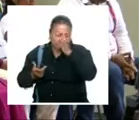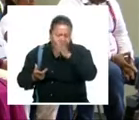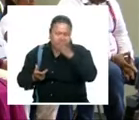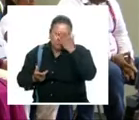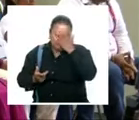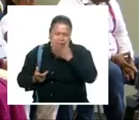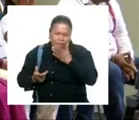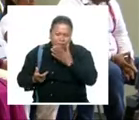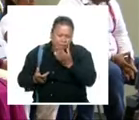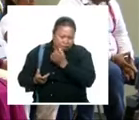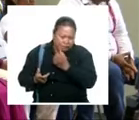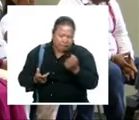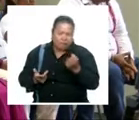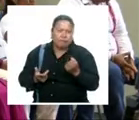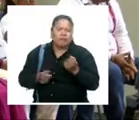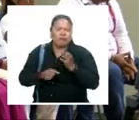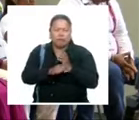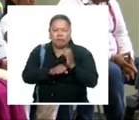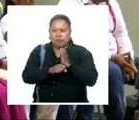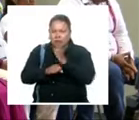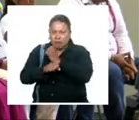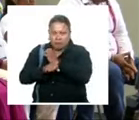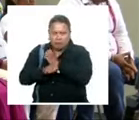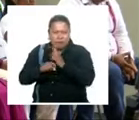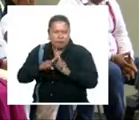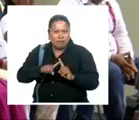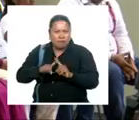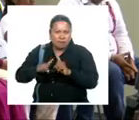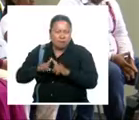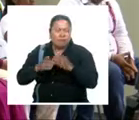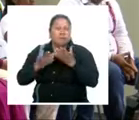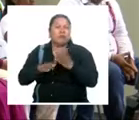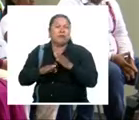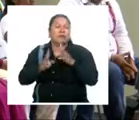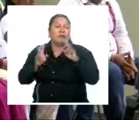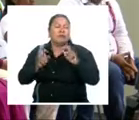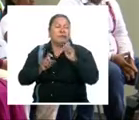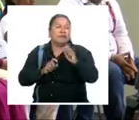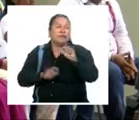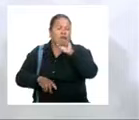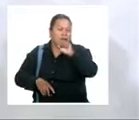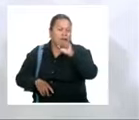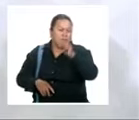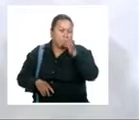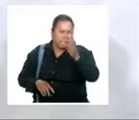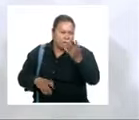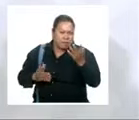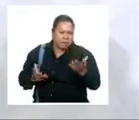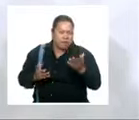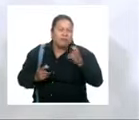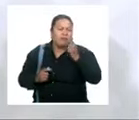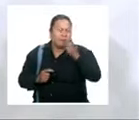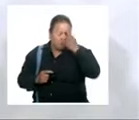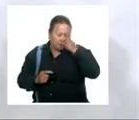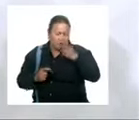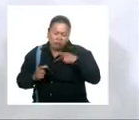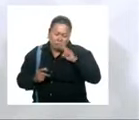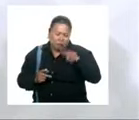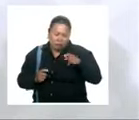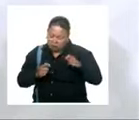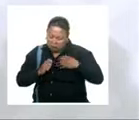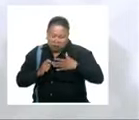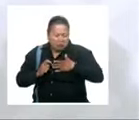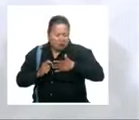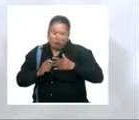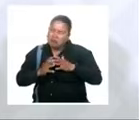capacidades de las entidades federativas en materia de seguridad y asumimos con responsabilidad